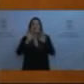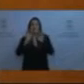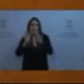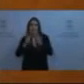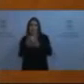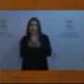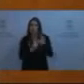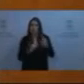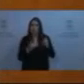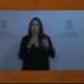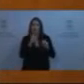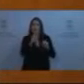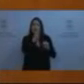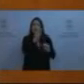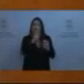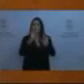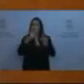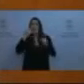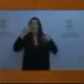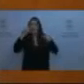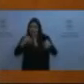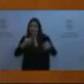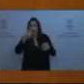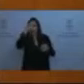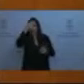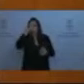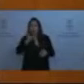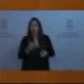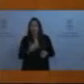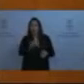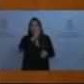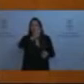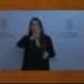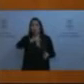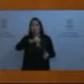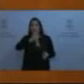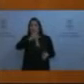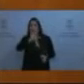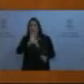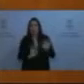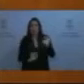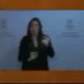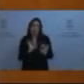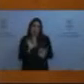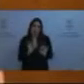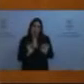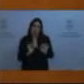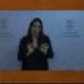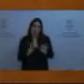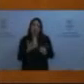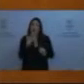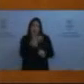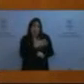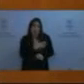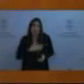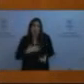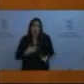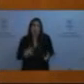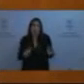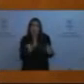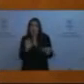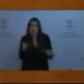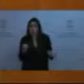solo 39 confirmó la existencia de enfermedad, un 3,5%. Si quiere se lo digo de otra